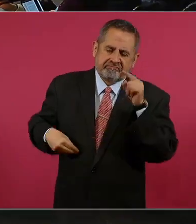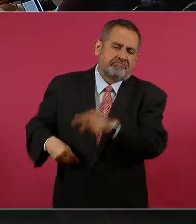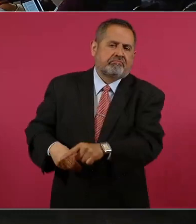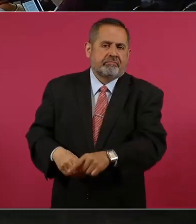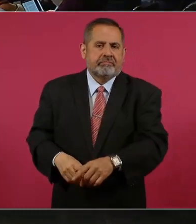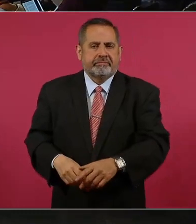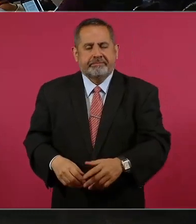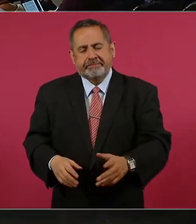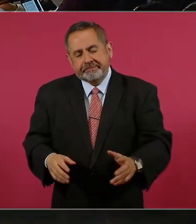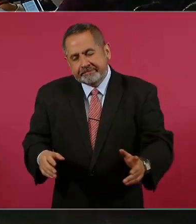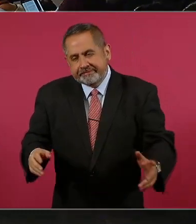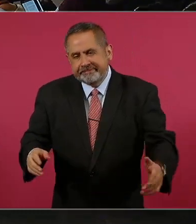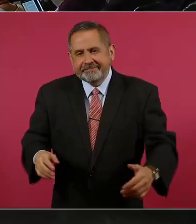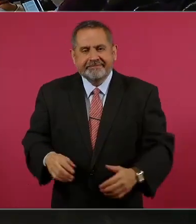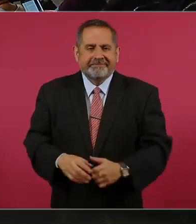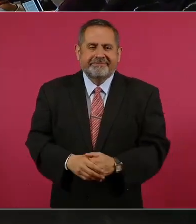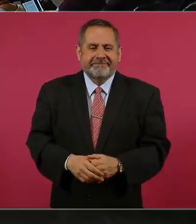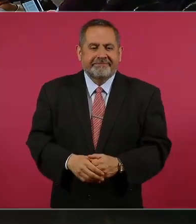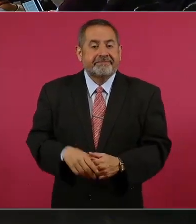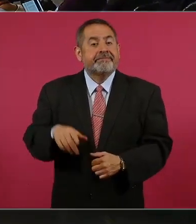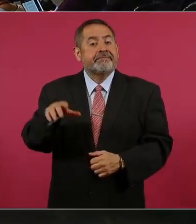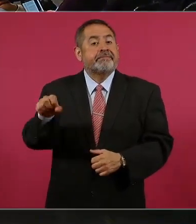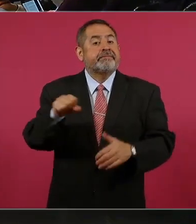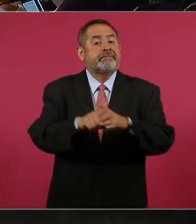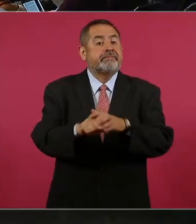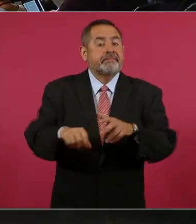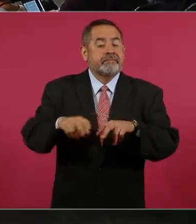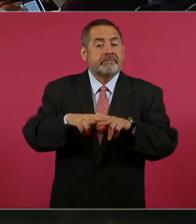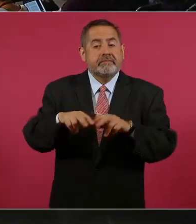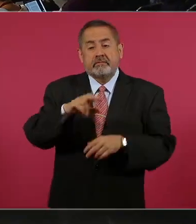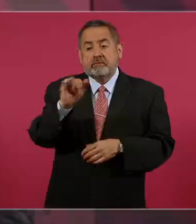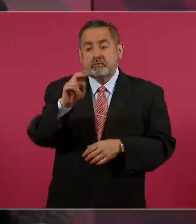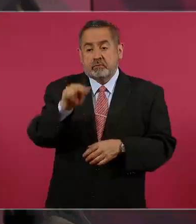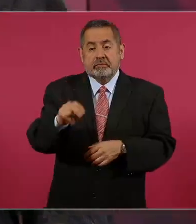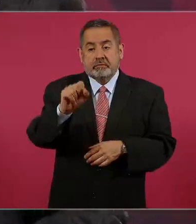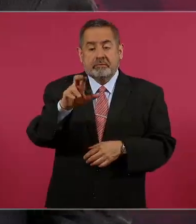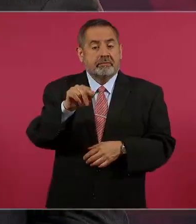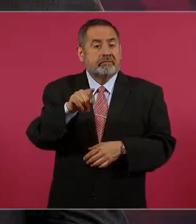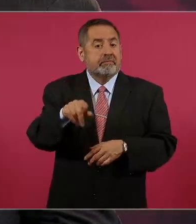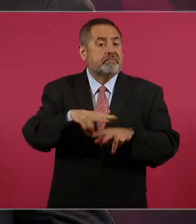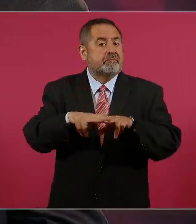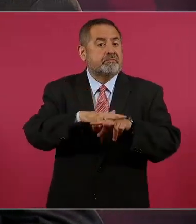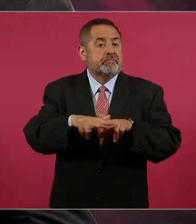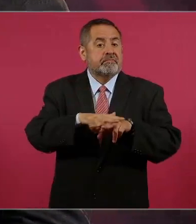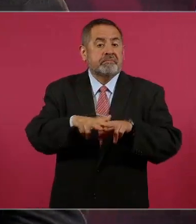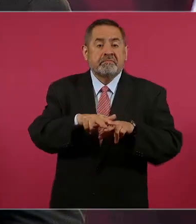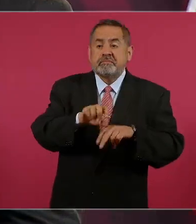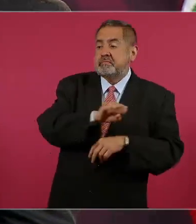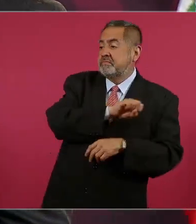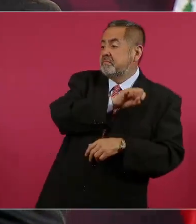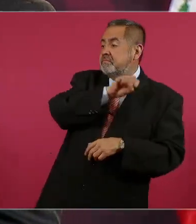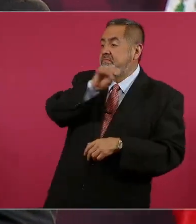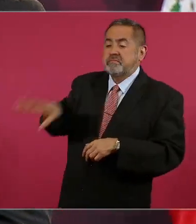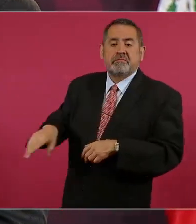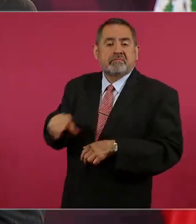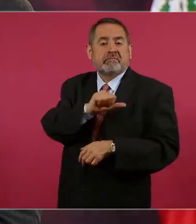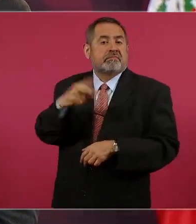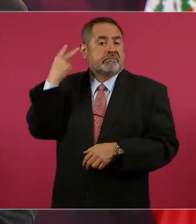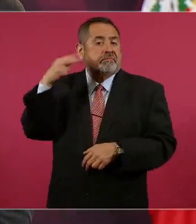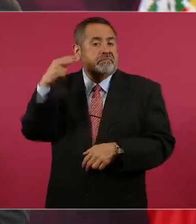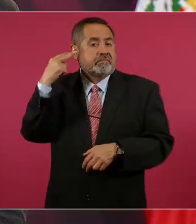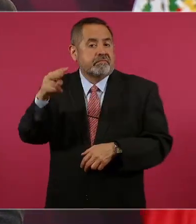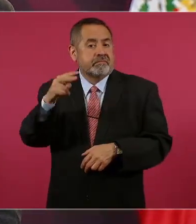Y entré a Juan Sarabia hasta Veracruz, a la cárcel de San Juan de Ulúa.